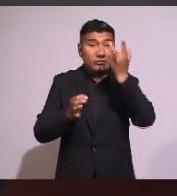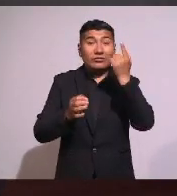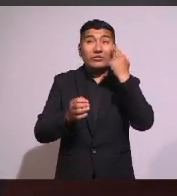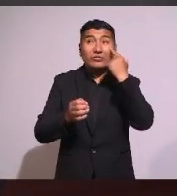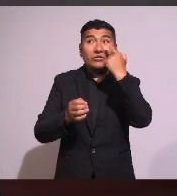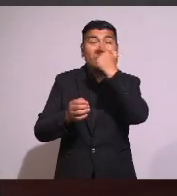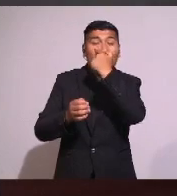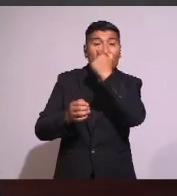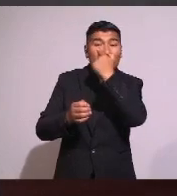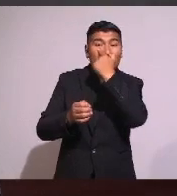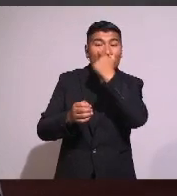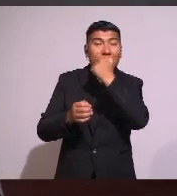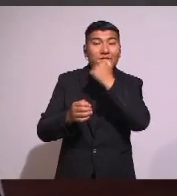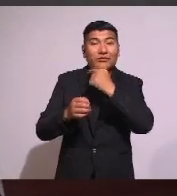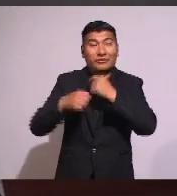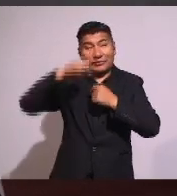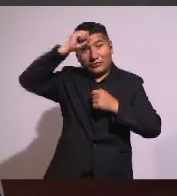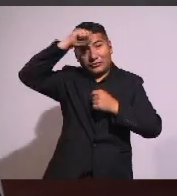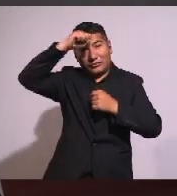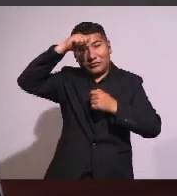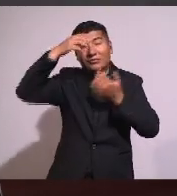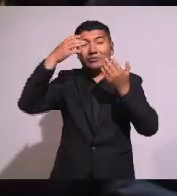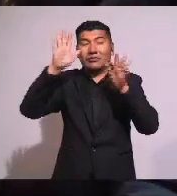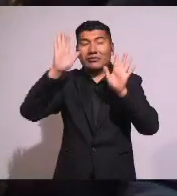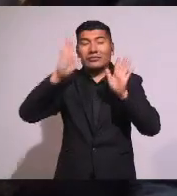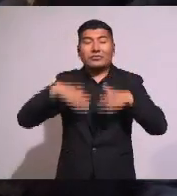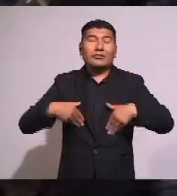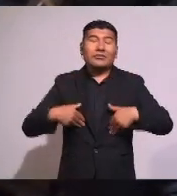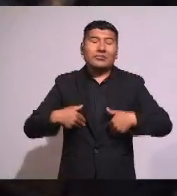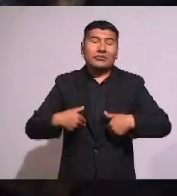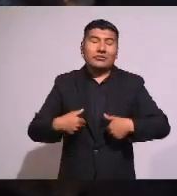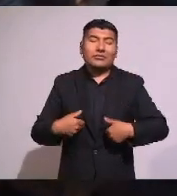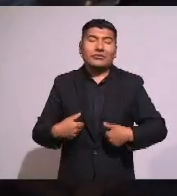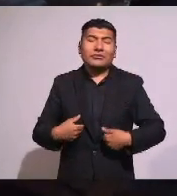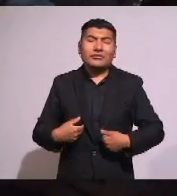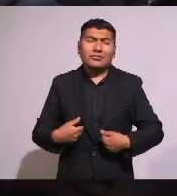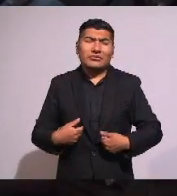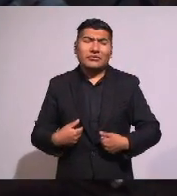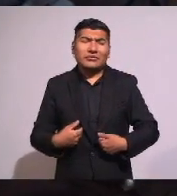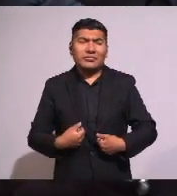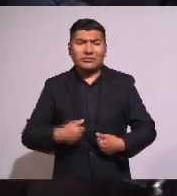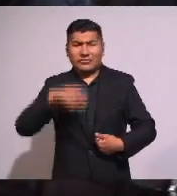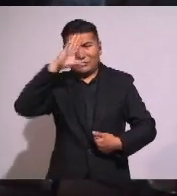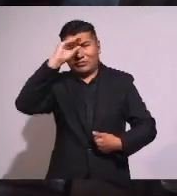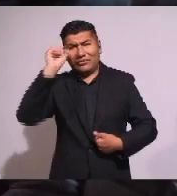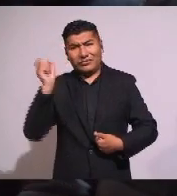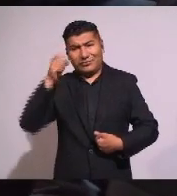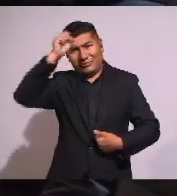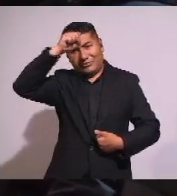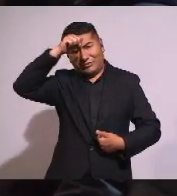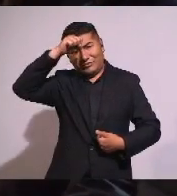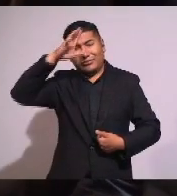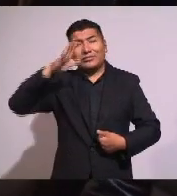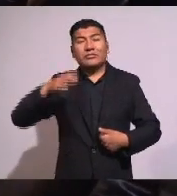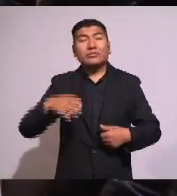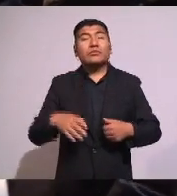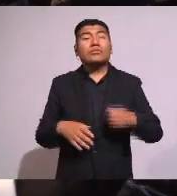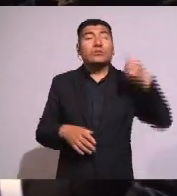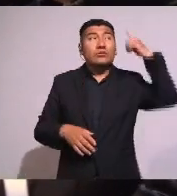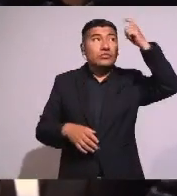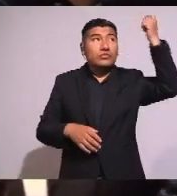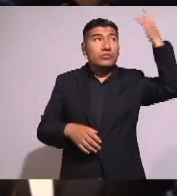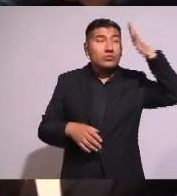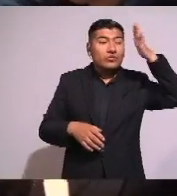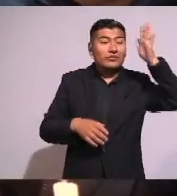ojos de este anciano Simeón ya están cansados, la luz de la fe, la luz de